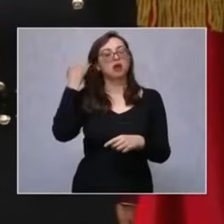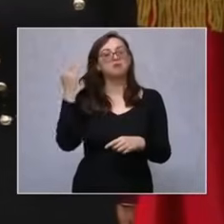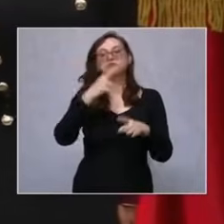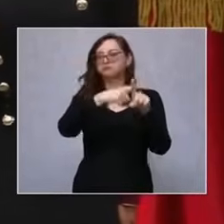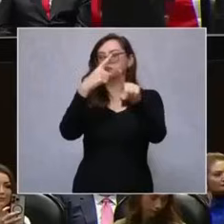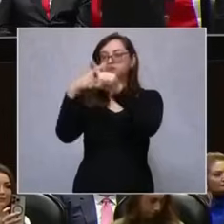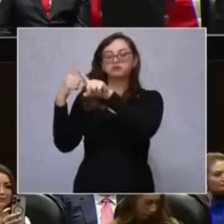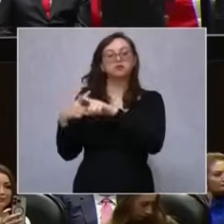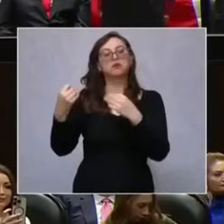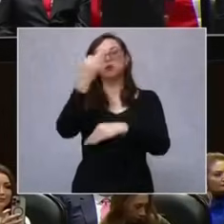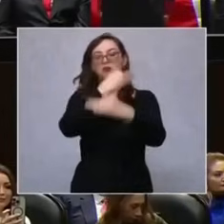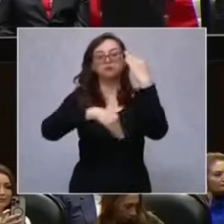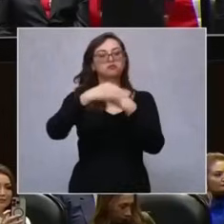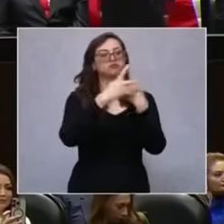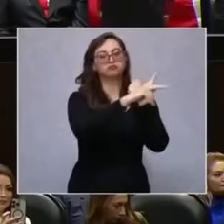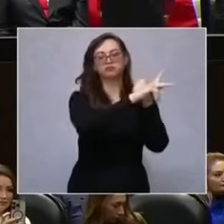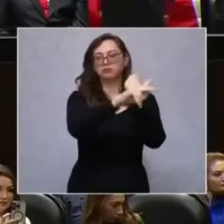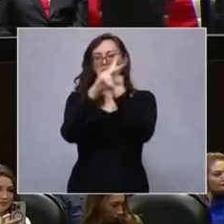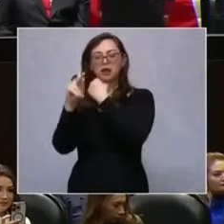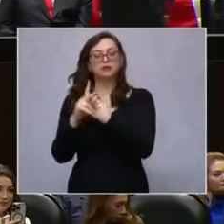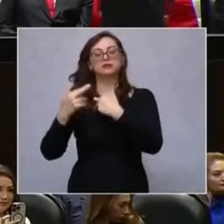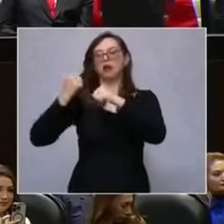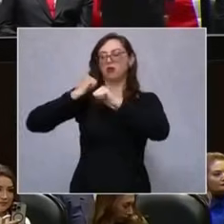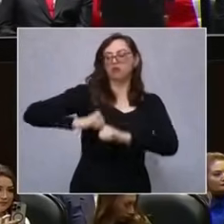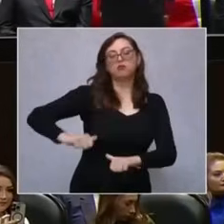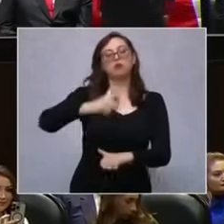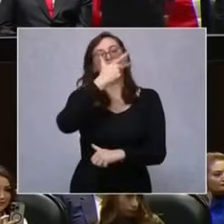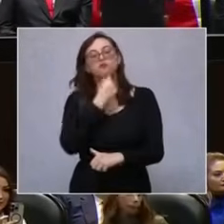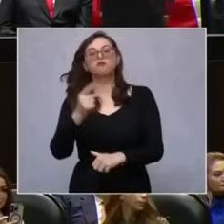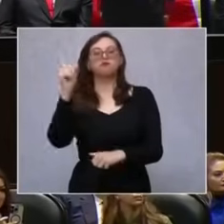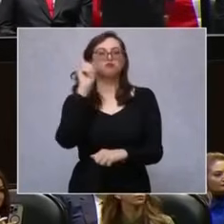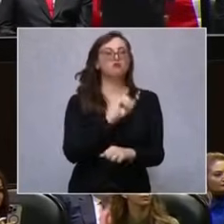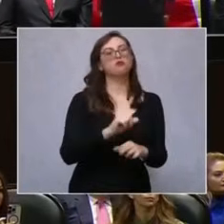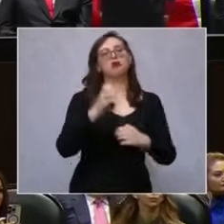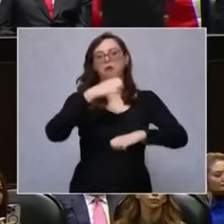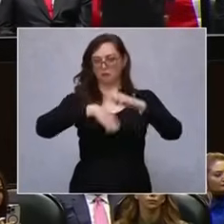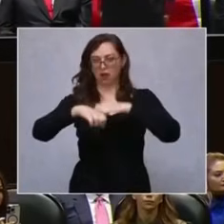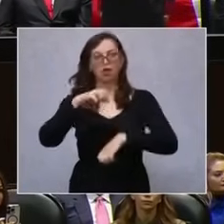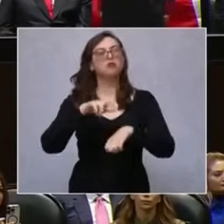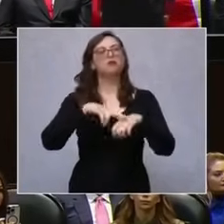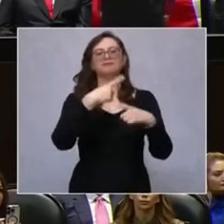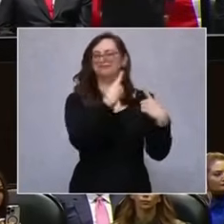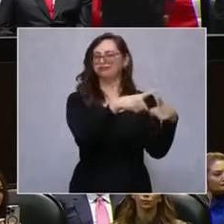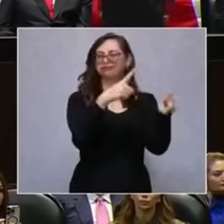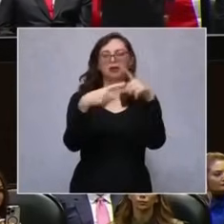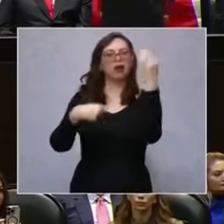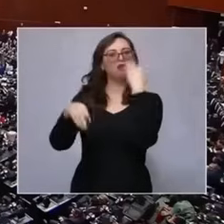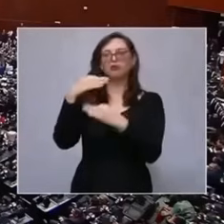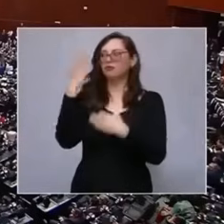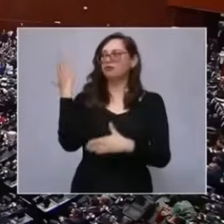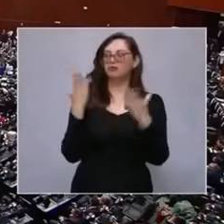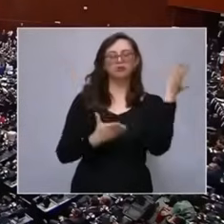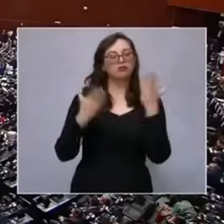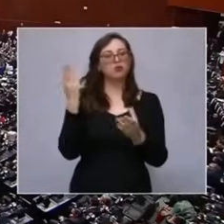los distintos poderes, cancilleres, ministros, amigo del mundo, embajadores, créanme, y embajadoras. En Cuba,